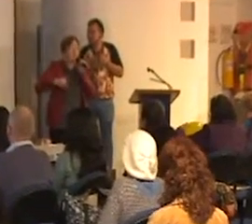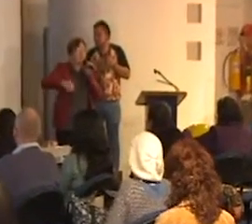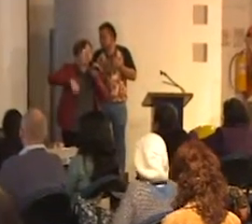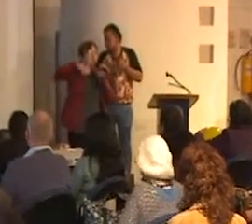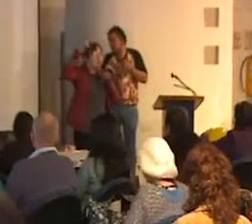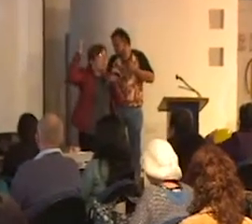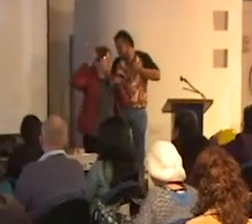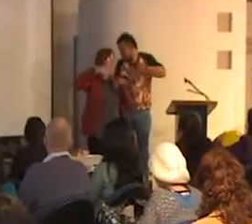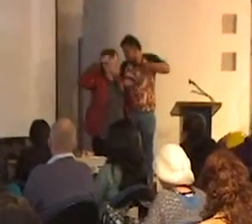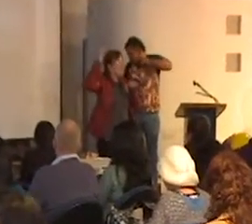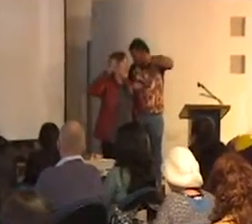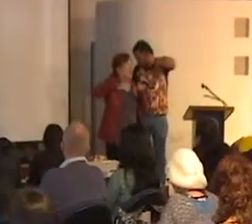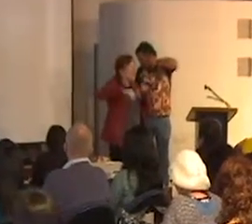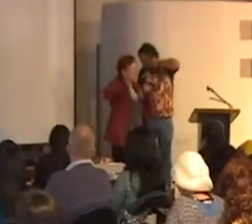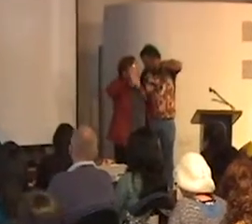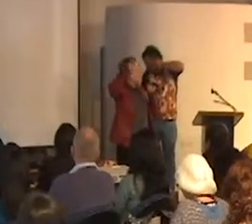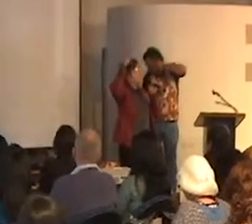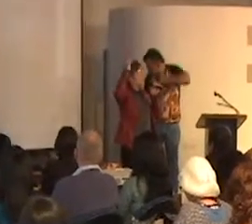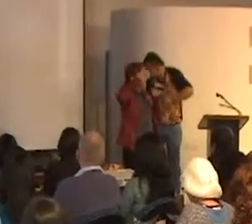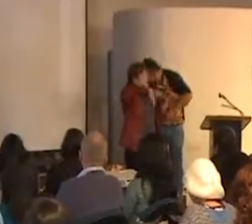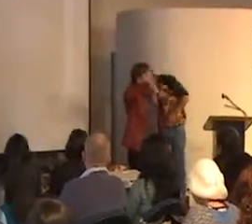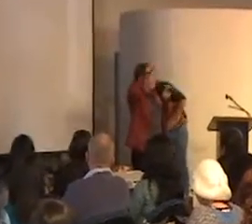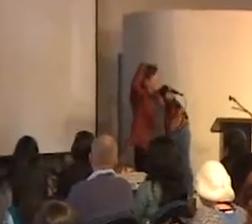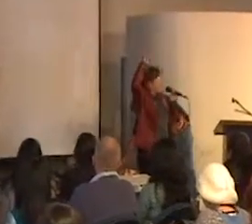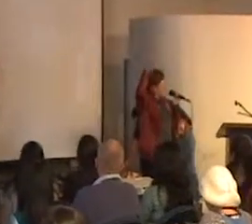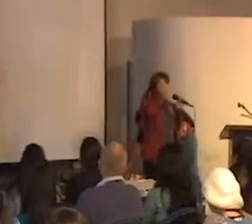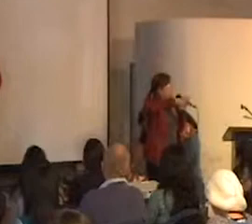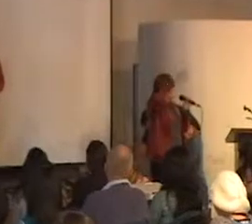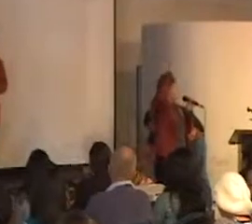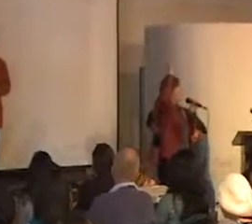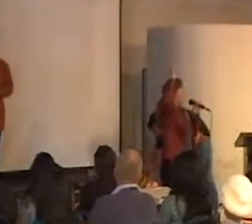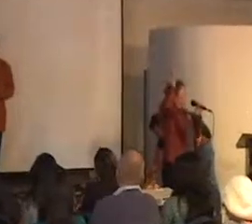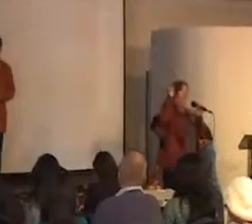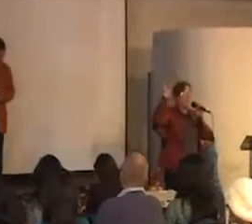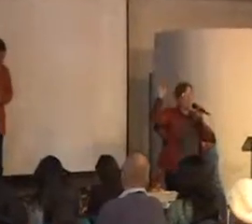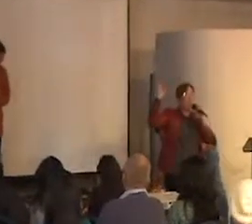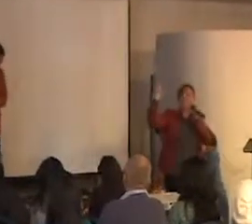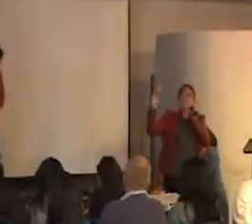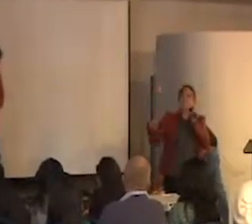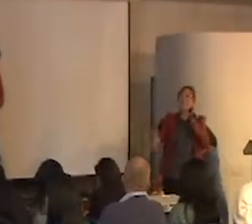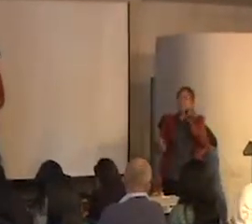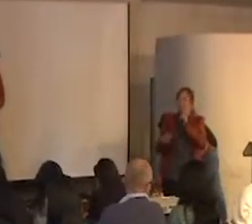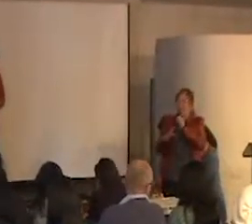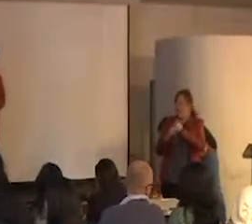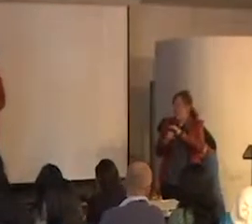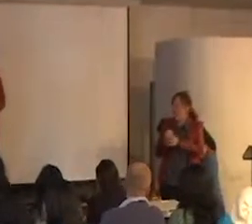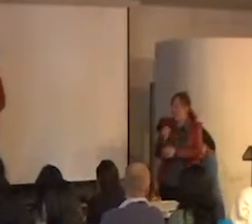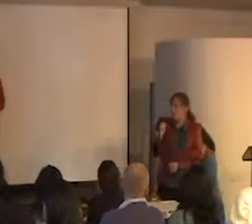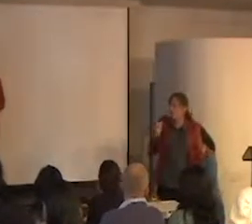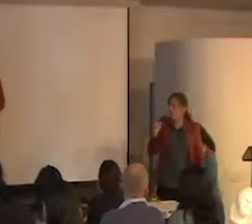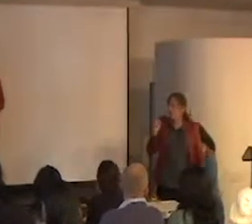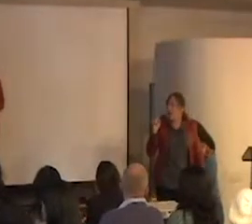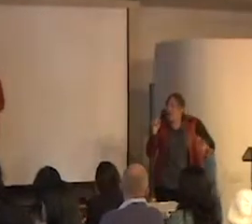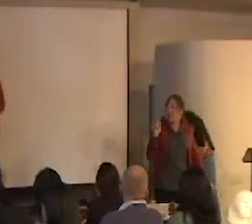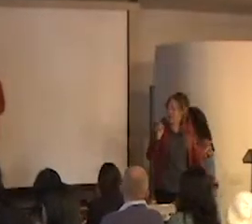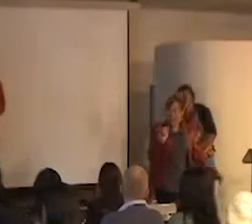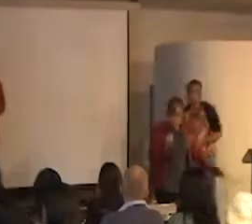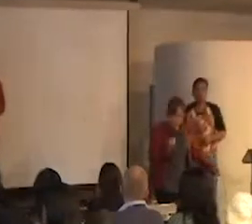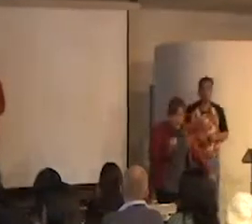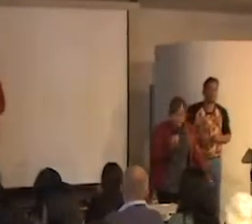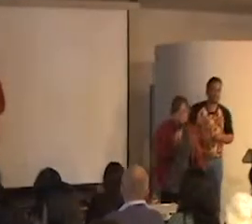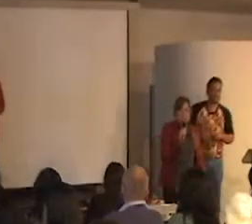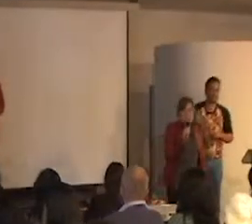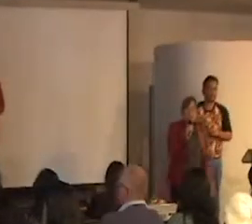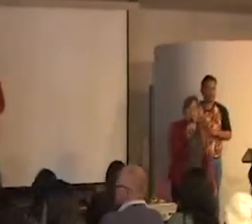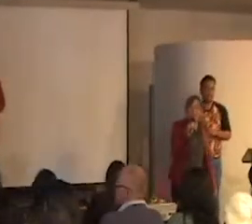quiera contarnos nos va a decir: mire, yo me como este chocolate porque hoy aprendí tal cosa aquí. ¿Listo? A ver, cada uno o